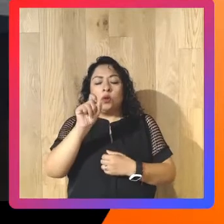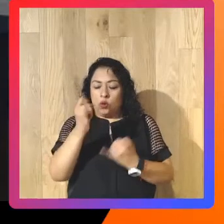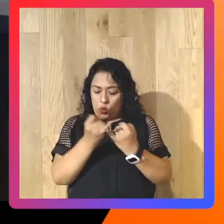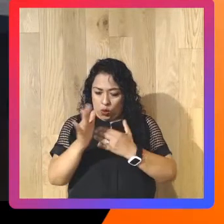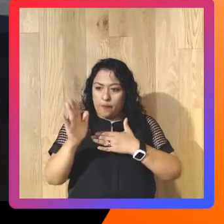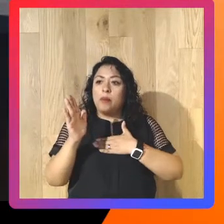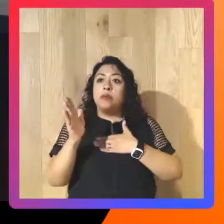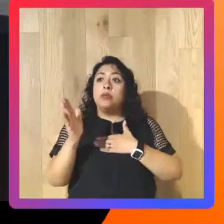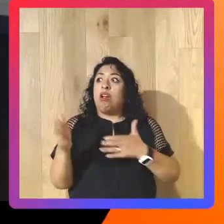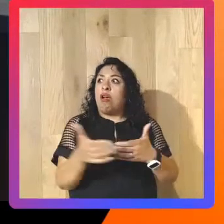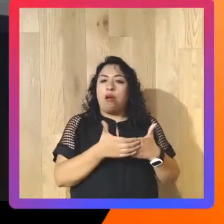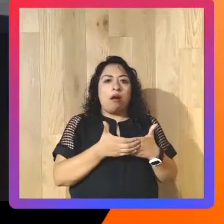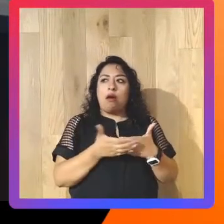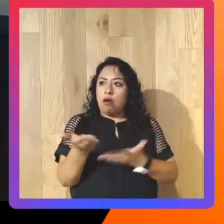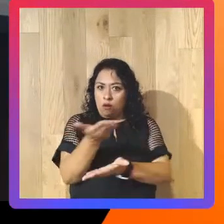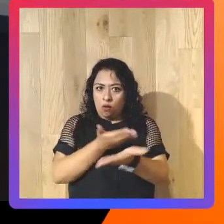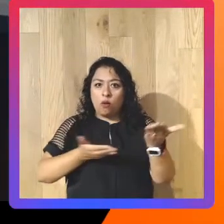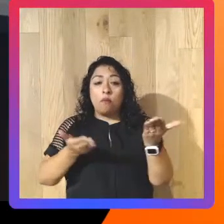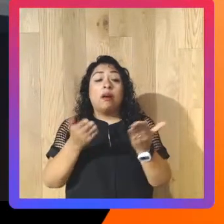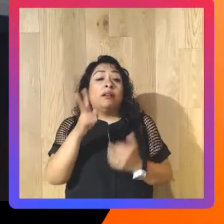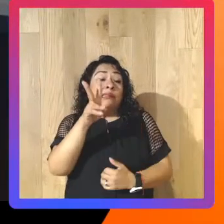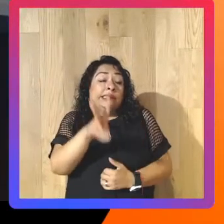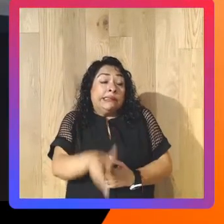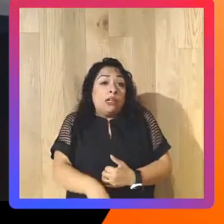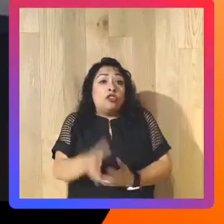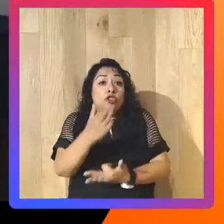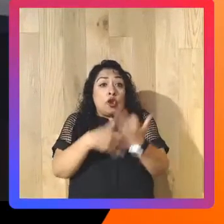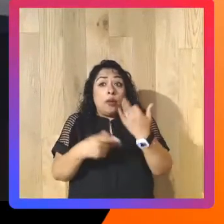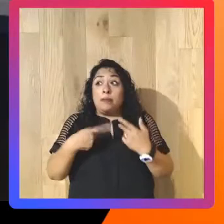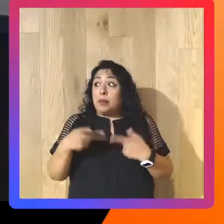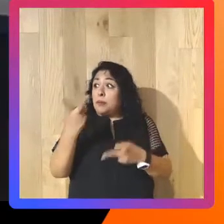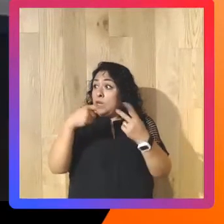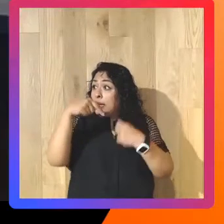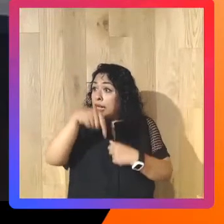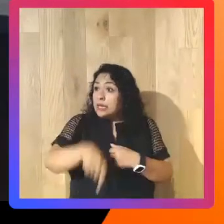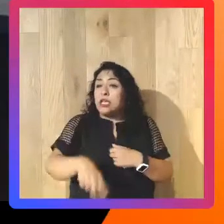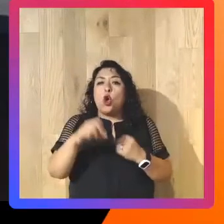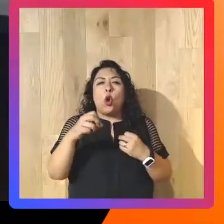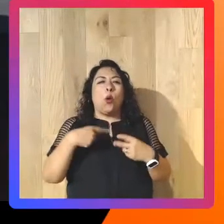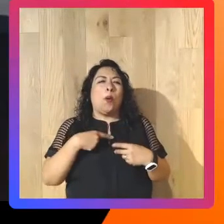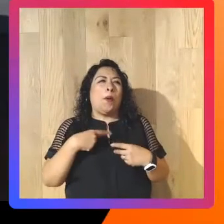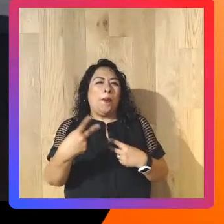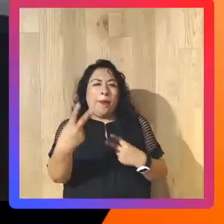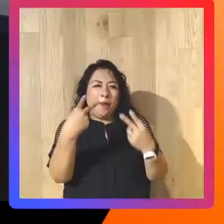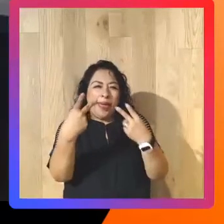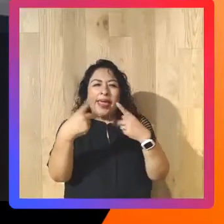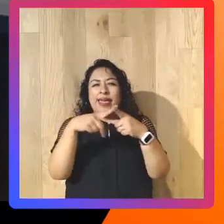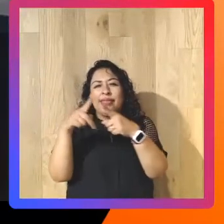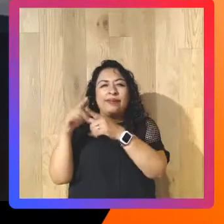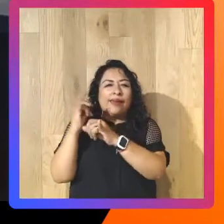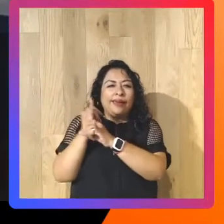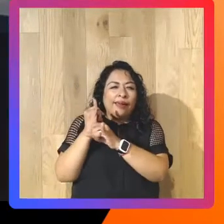compromiso de compartirlas. La verdad es que creo que todos los aquí presentes, los que nos están siguiendo a través de los